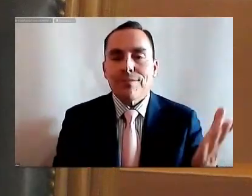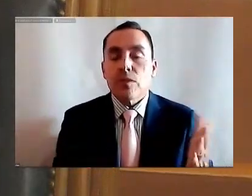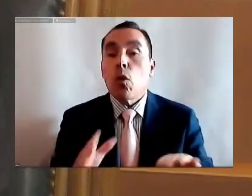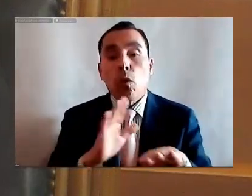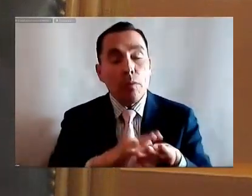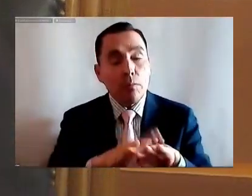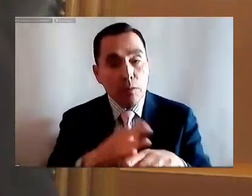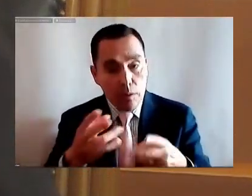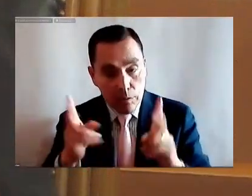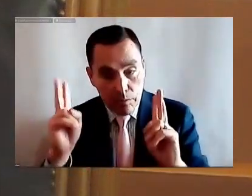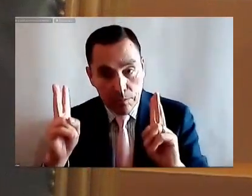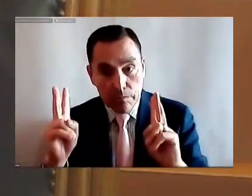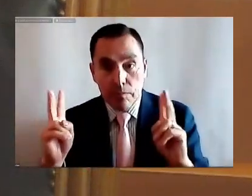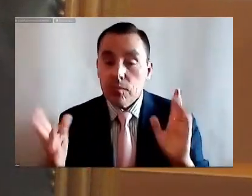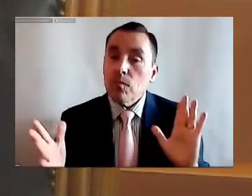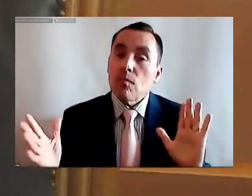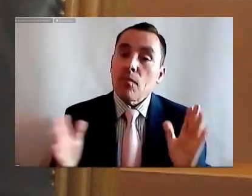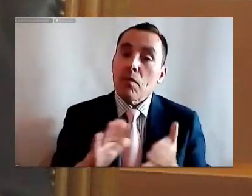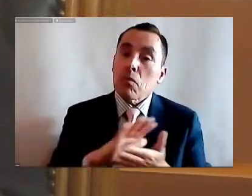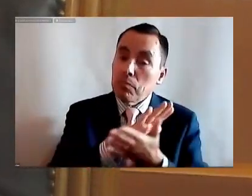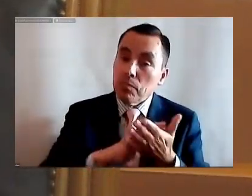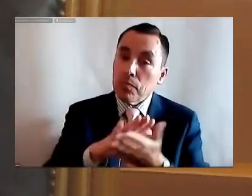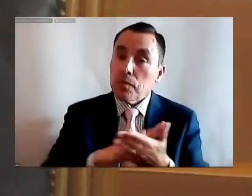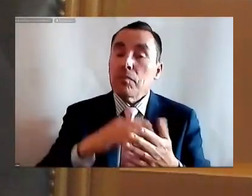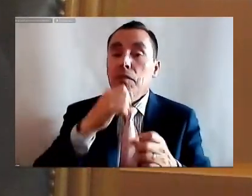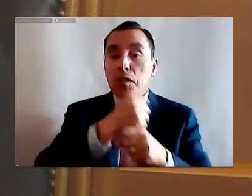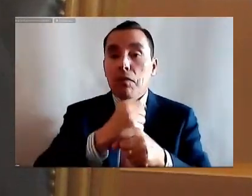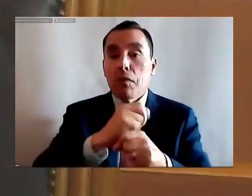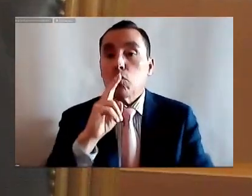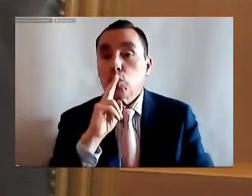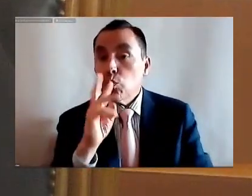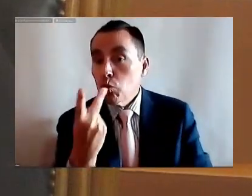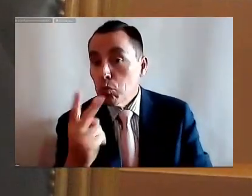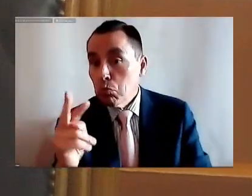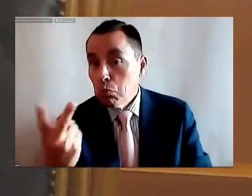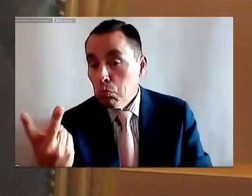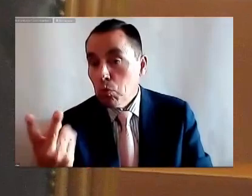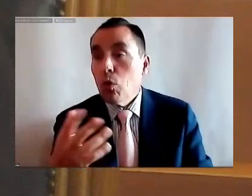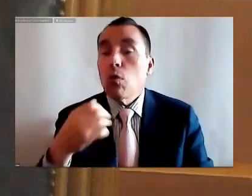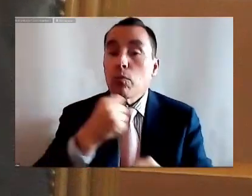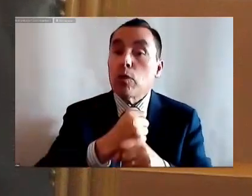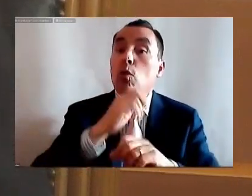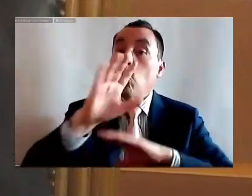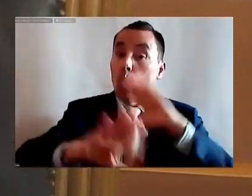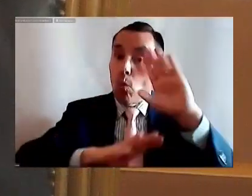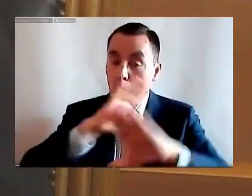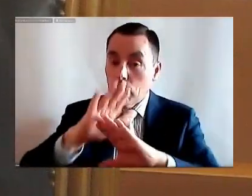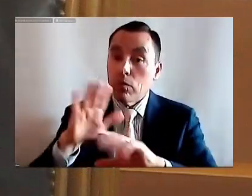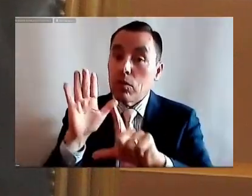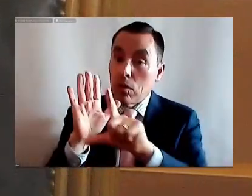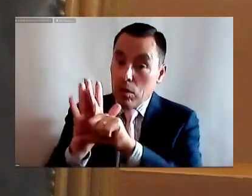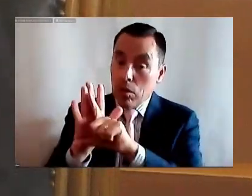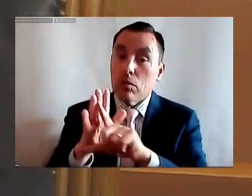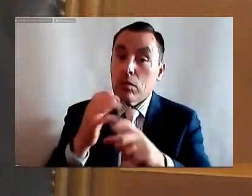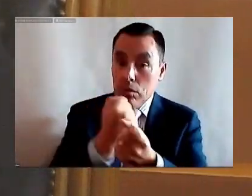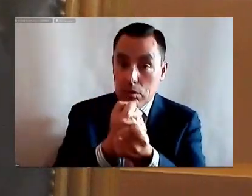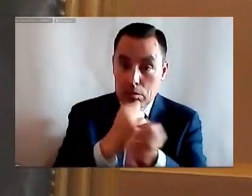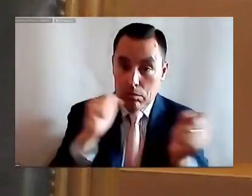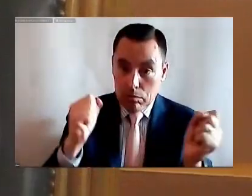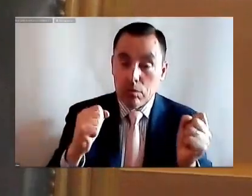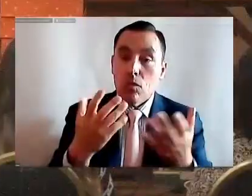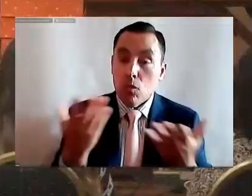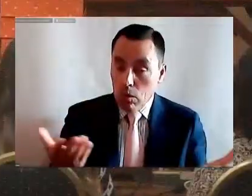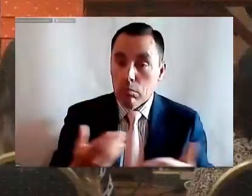de distintas modalidades de trabajo, pero en que esté resguardada seriamente esa libertad de elegirlo y que no